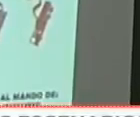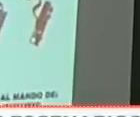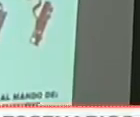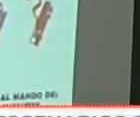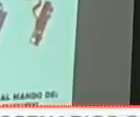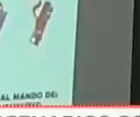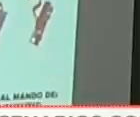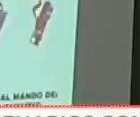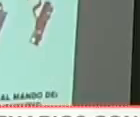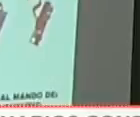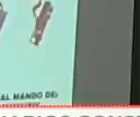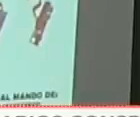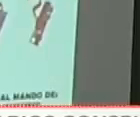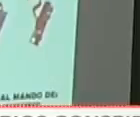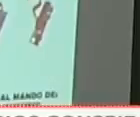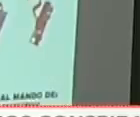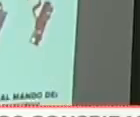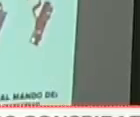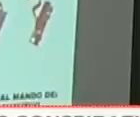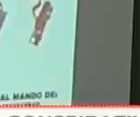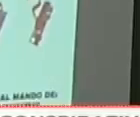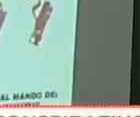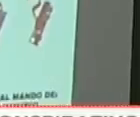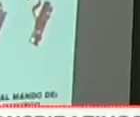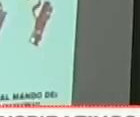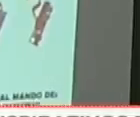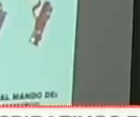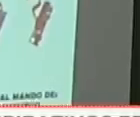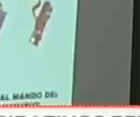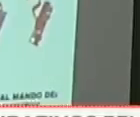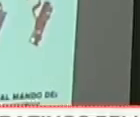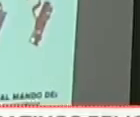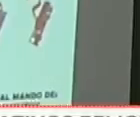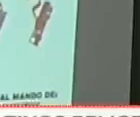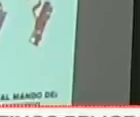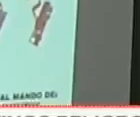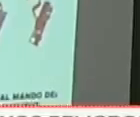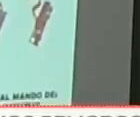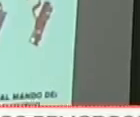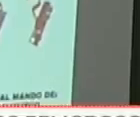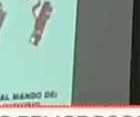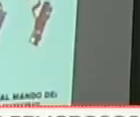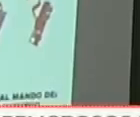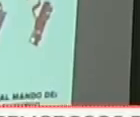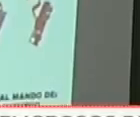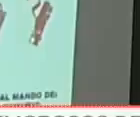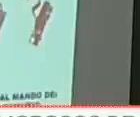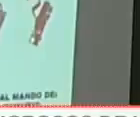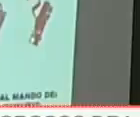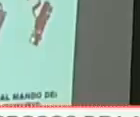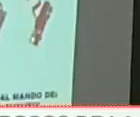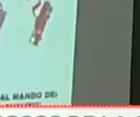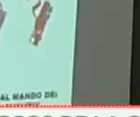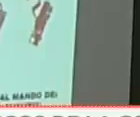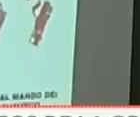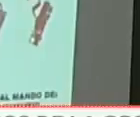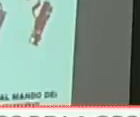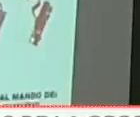así, digamos, estos son el apoyo que tuvimos nosotros de todos estos profesionales. Procedimiento que estuvo al